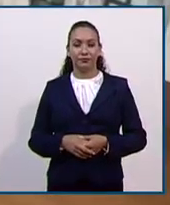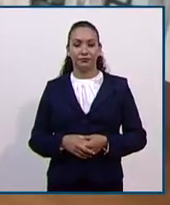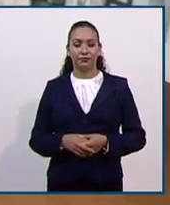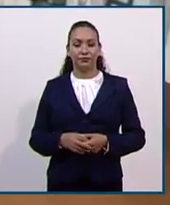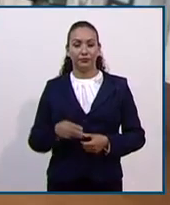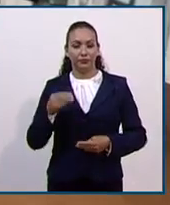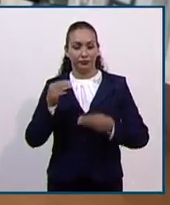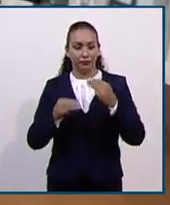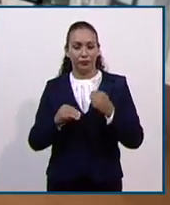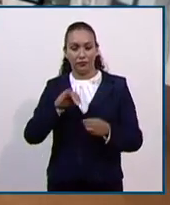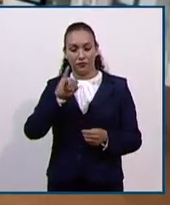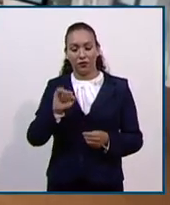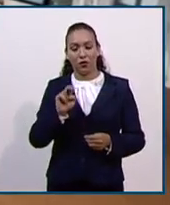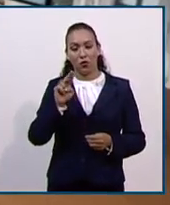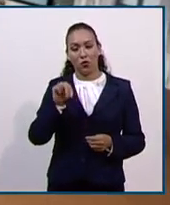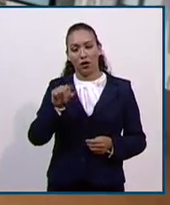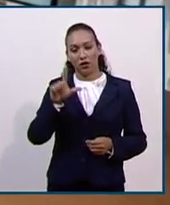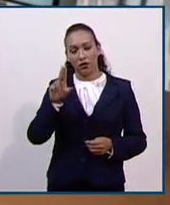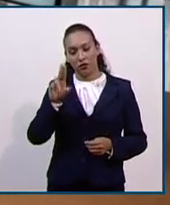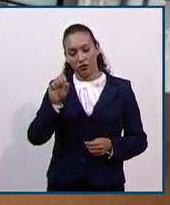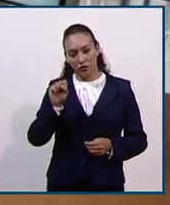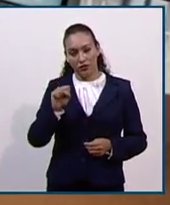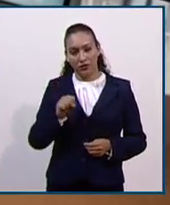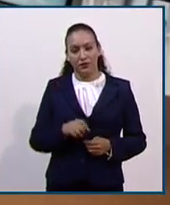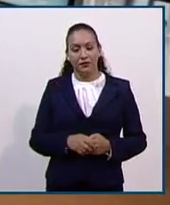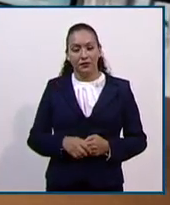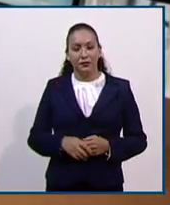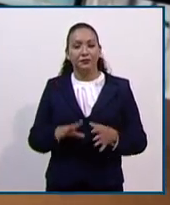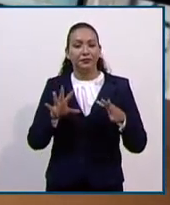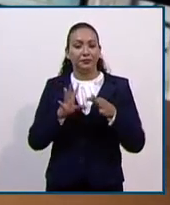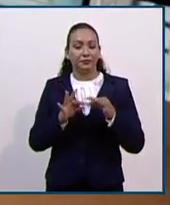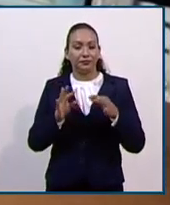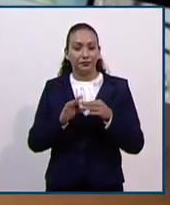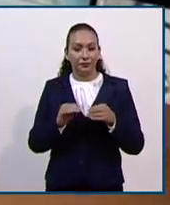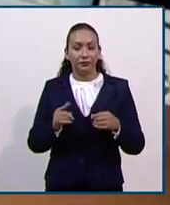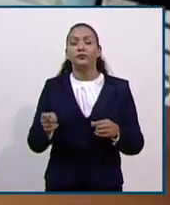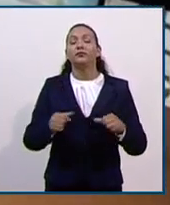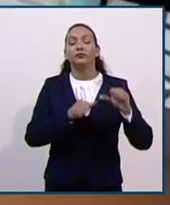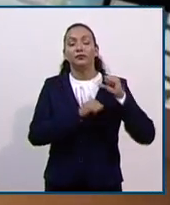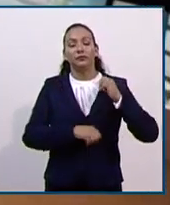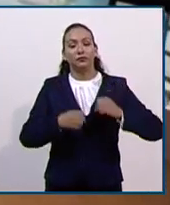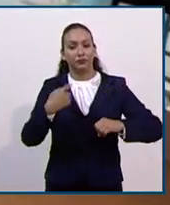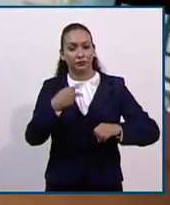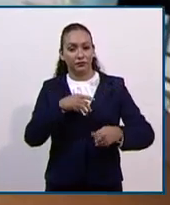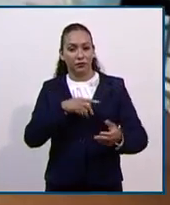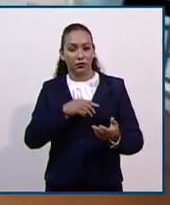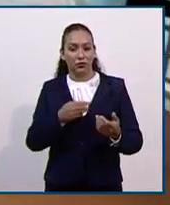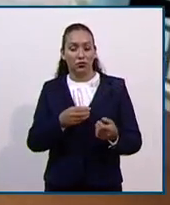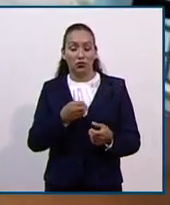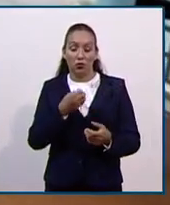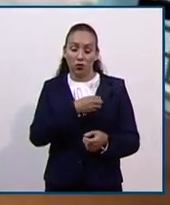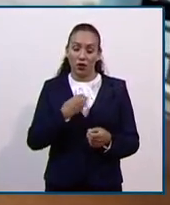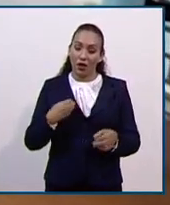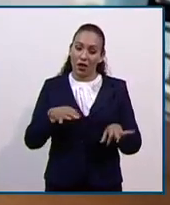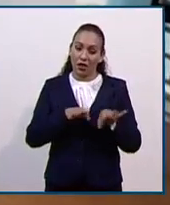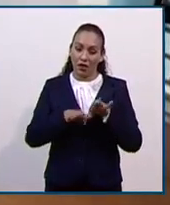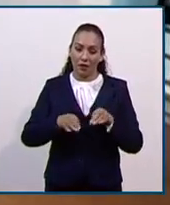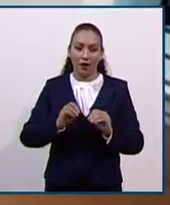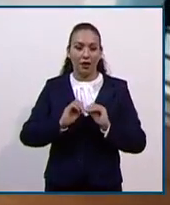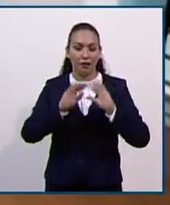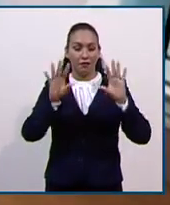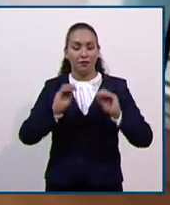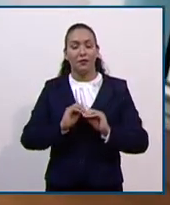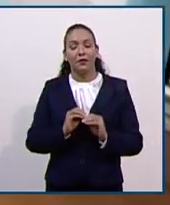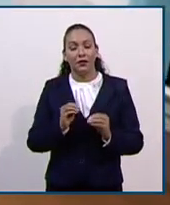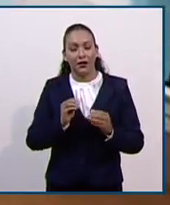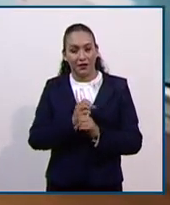Juan Luis González Alcántara Carrancá habló de la obligación que tiene el Poder Judicial Federal de rendir cuentas y transparentar